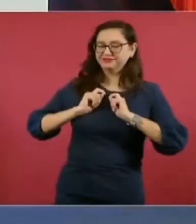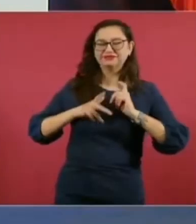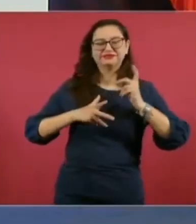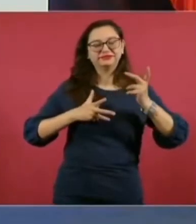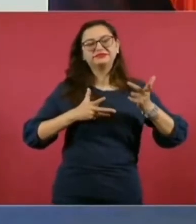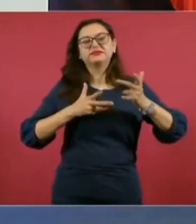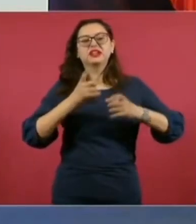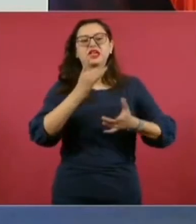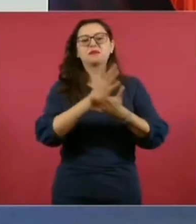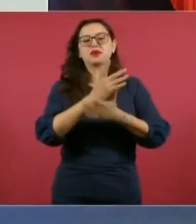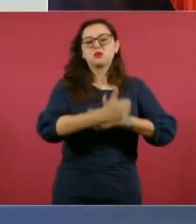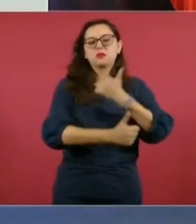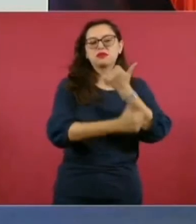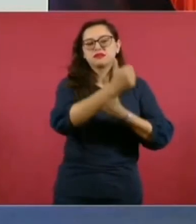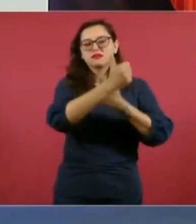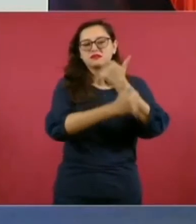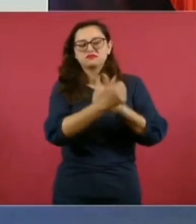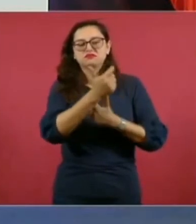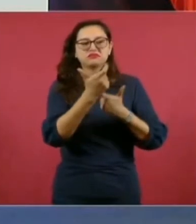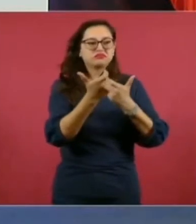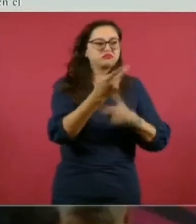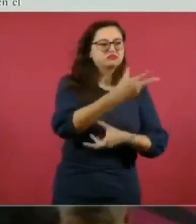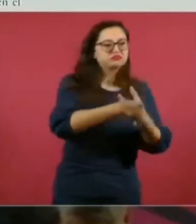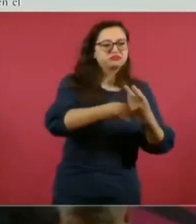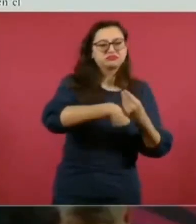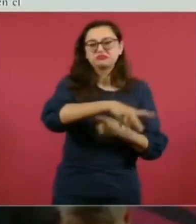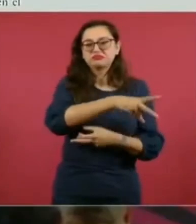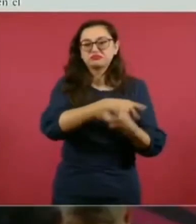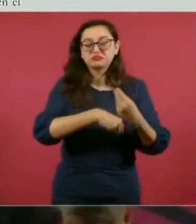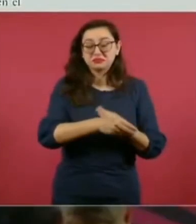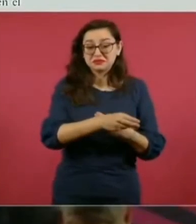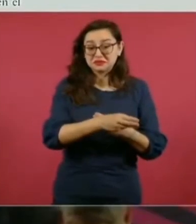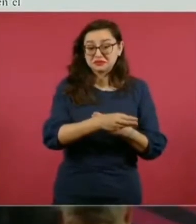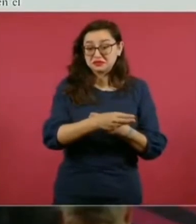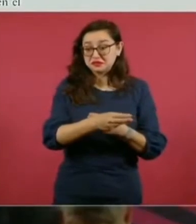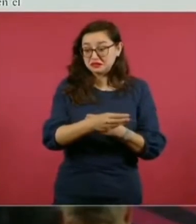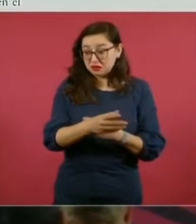la especulación financiera. Ni siquiera